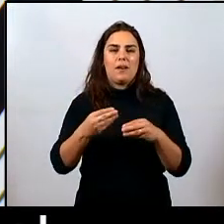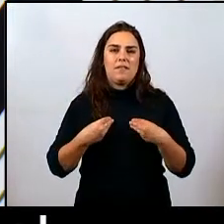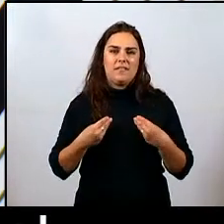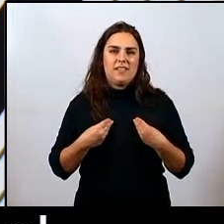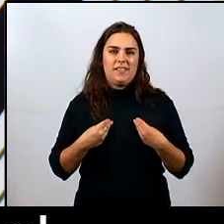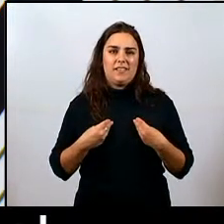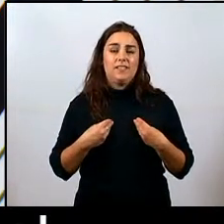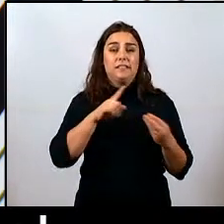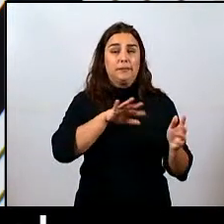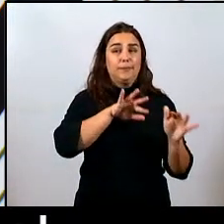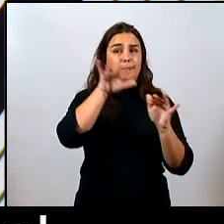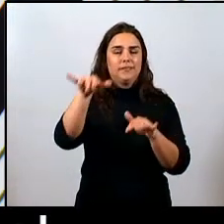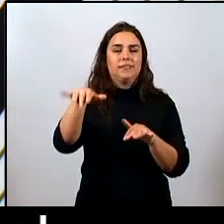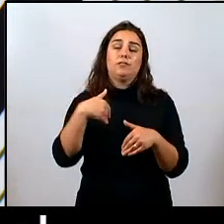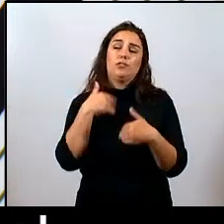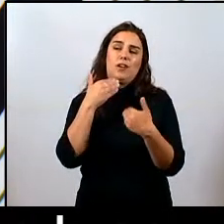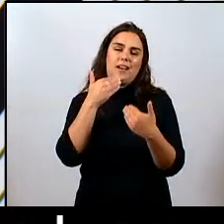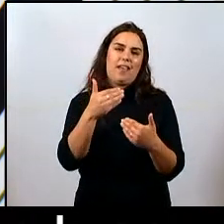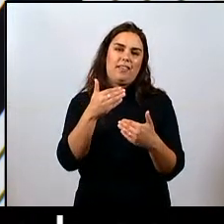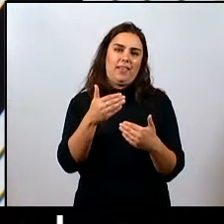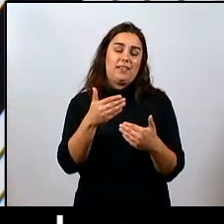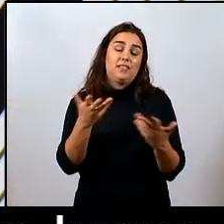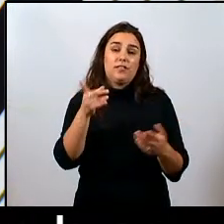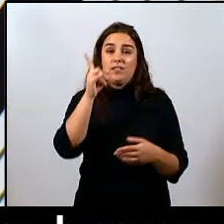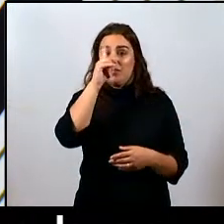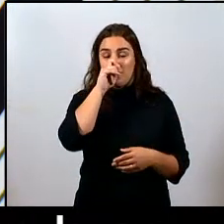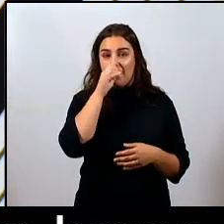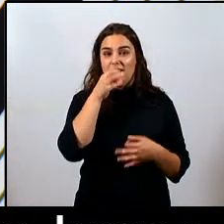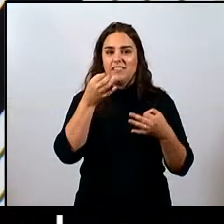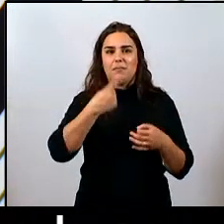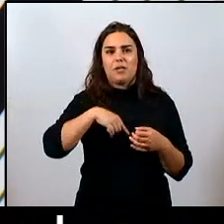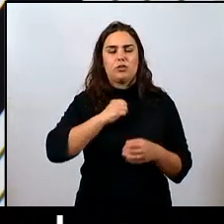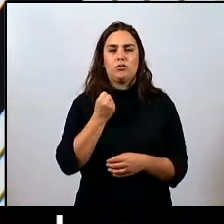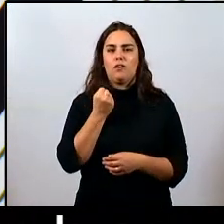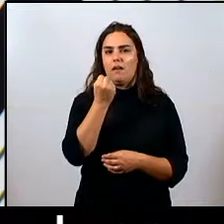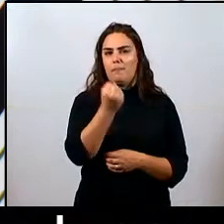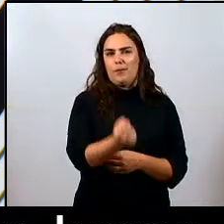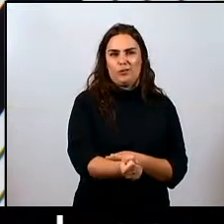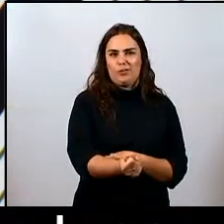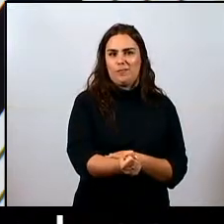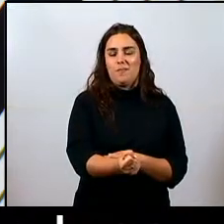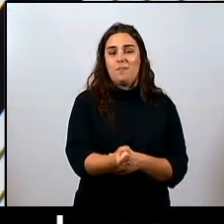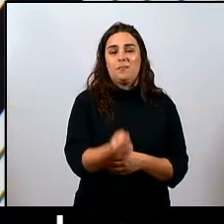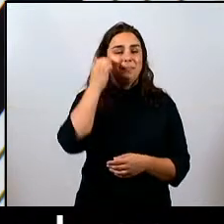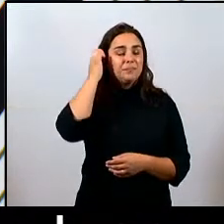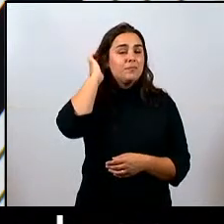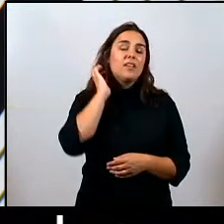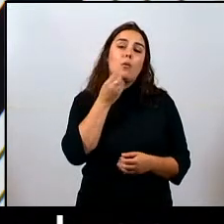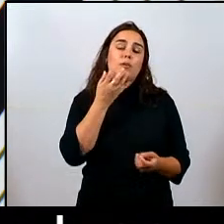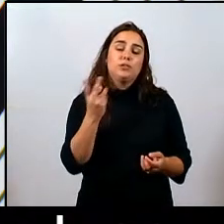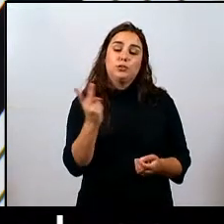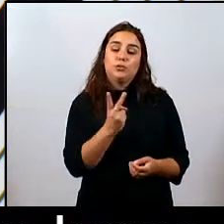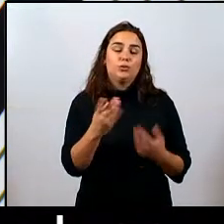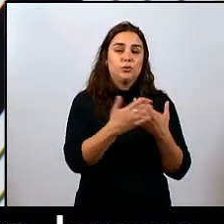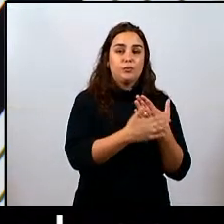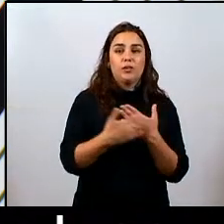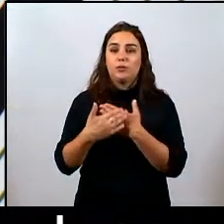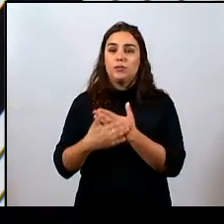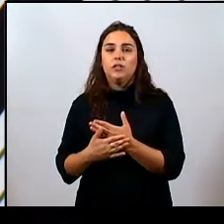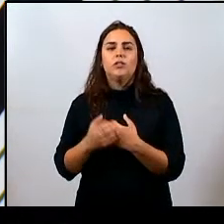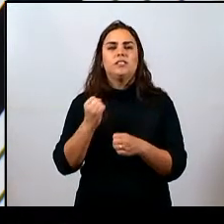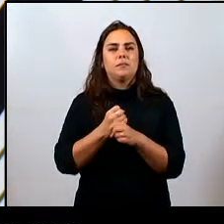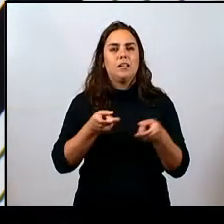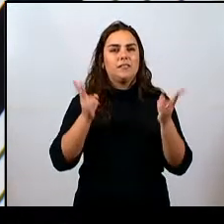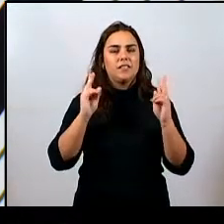ellos les queremos dar las gracias, recordarles que vamos a estar siempre a su entera disposición y que los dos gobiernos vamos a trabajar por la libertad, por la